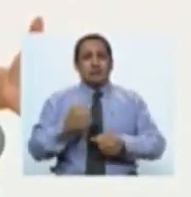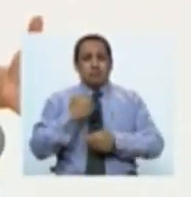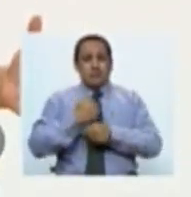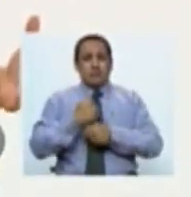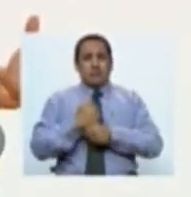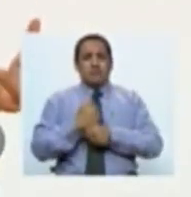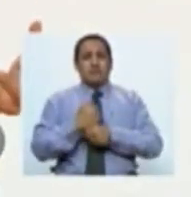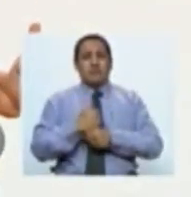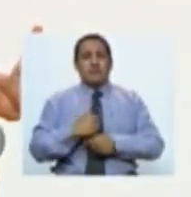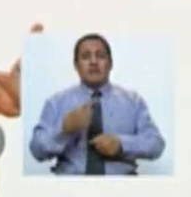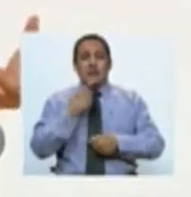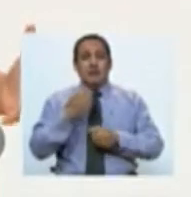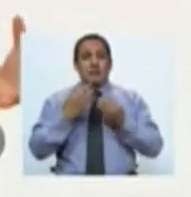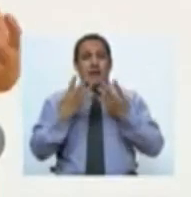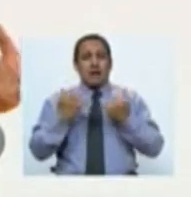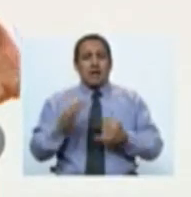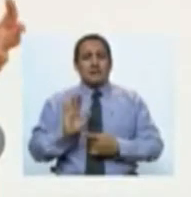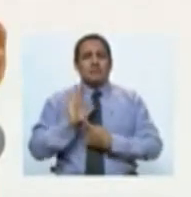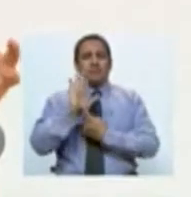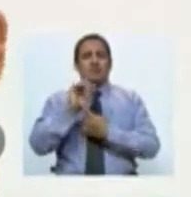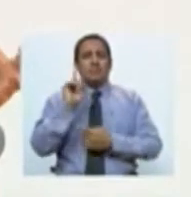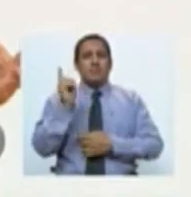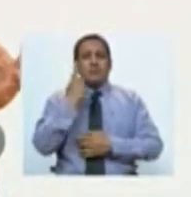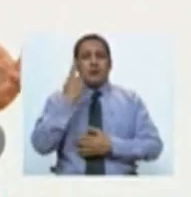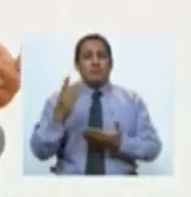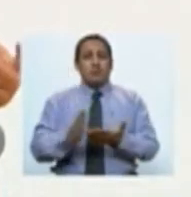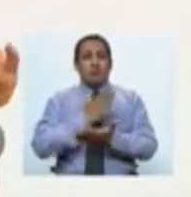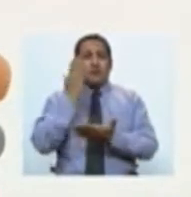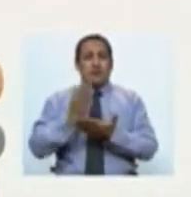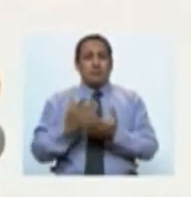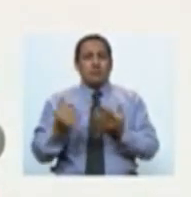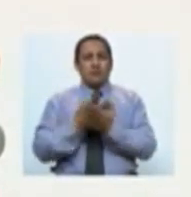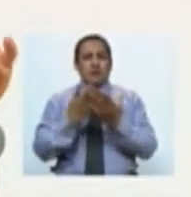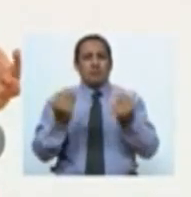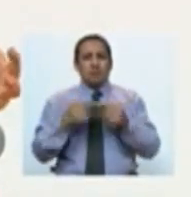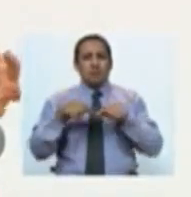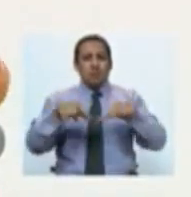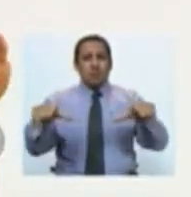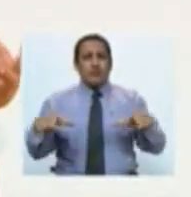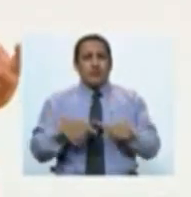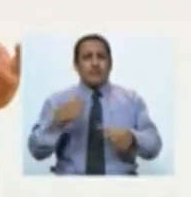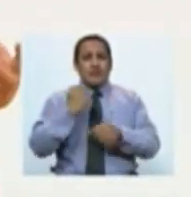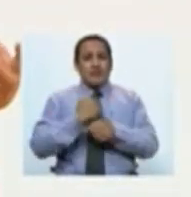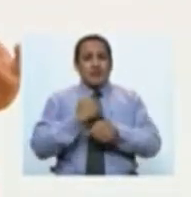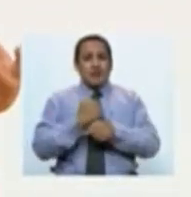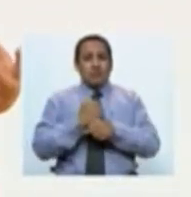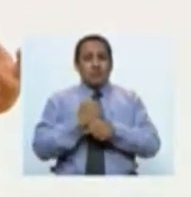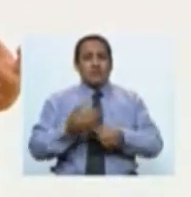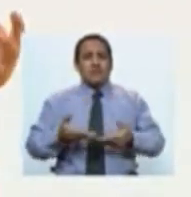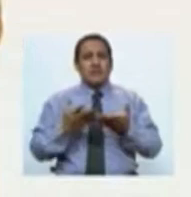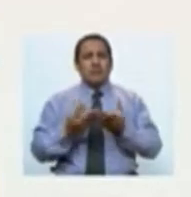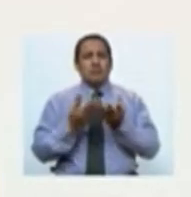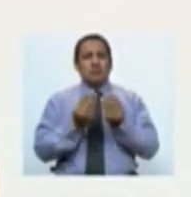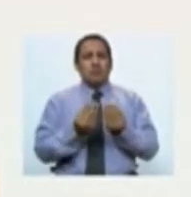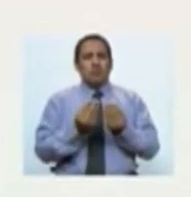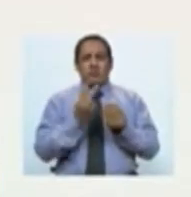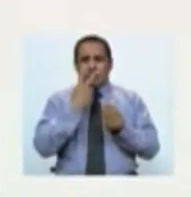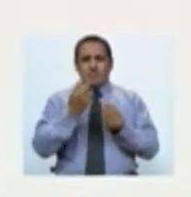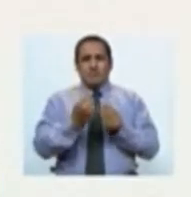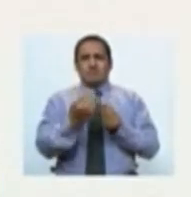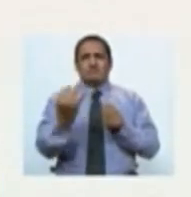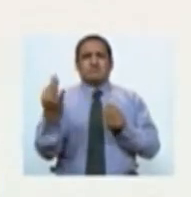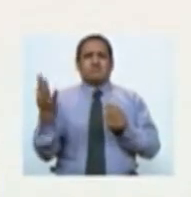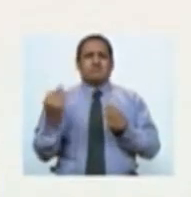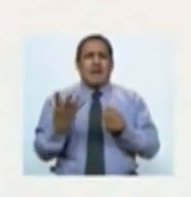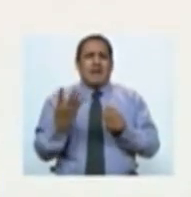plaza, ¿no? Claro. Y entonces aquí se presenta un primer problema porque el número de plazas que se ofrecen es muy pequeño en